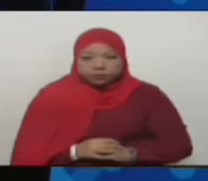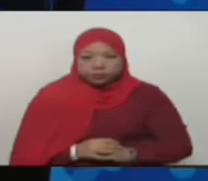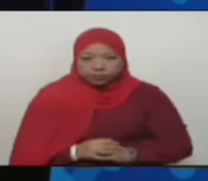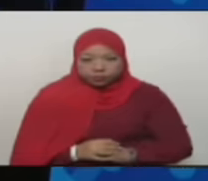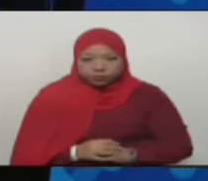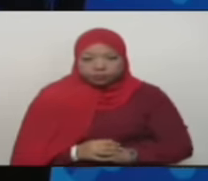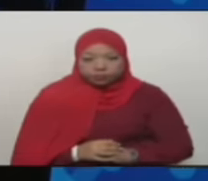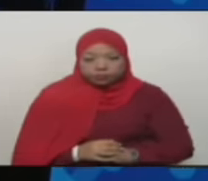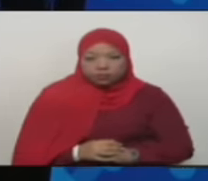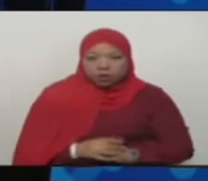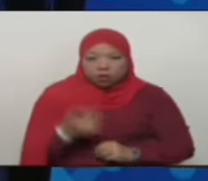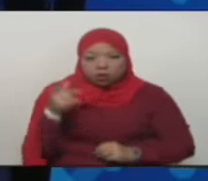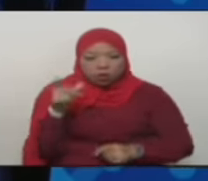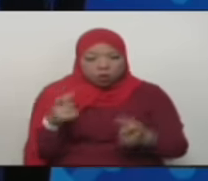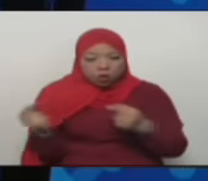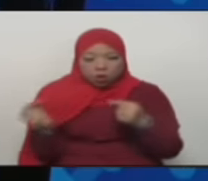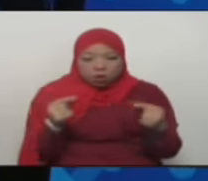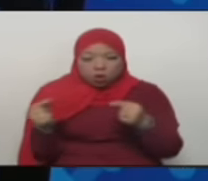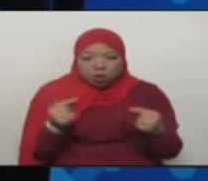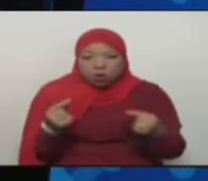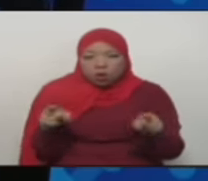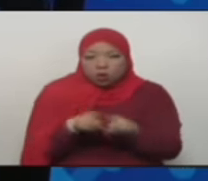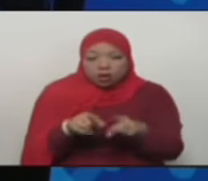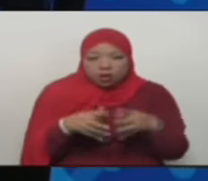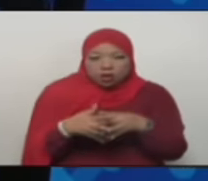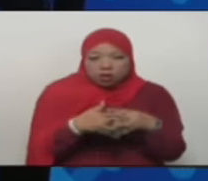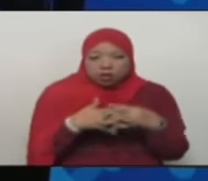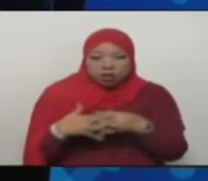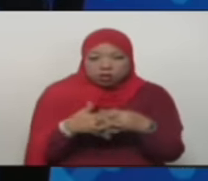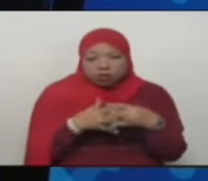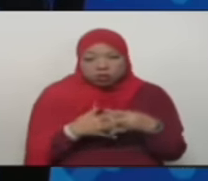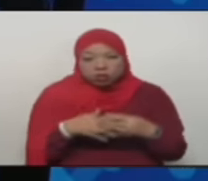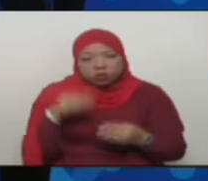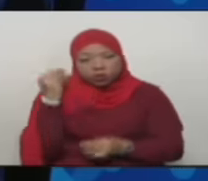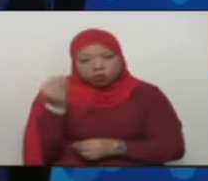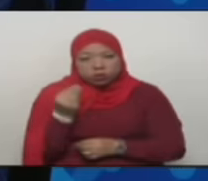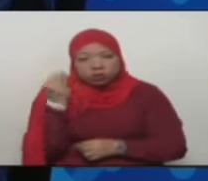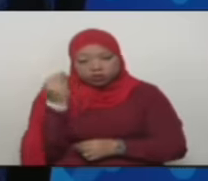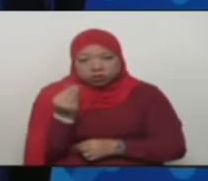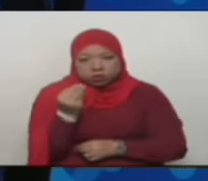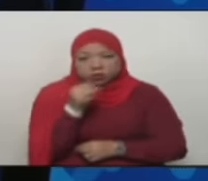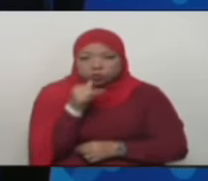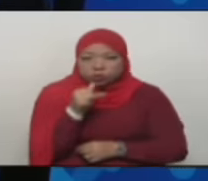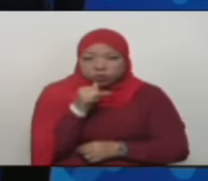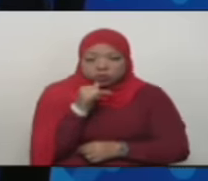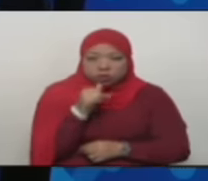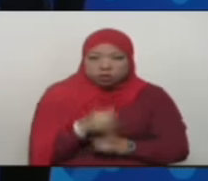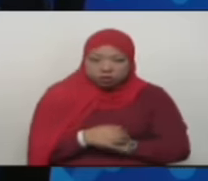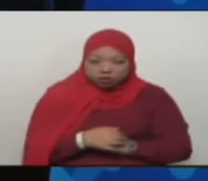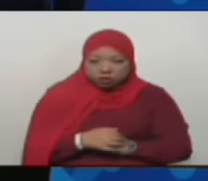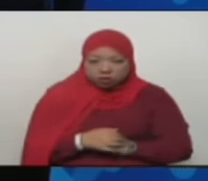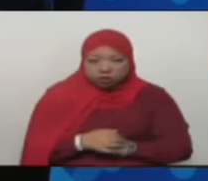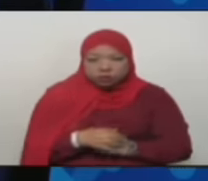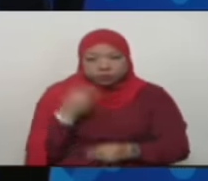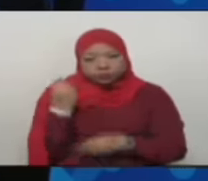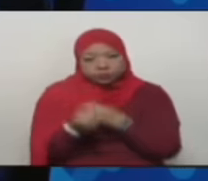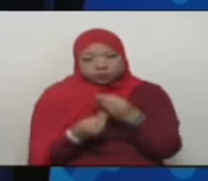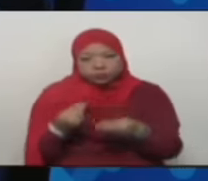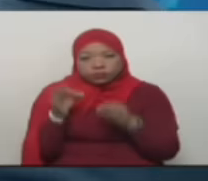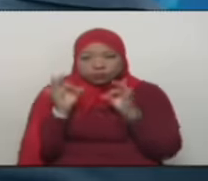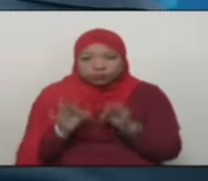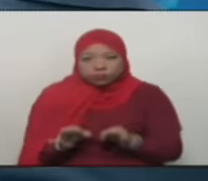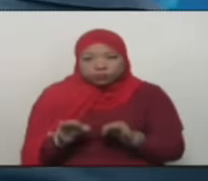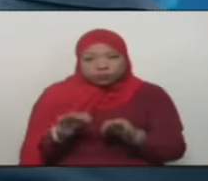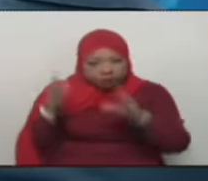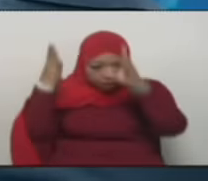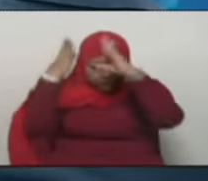porque nosotros nos pusimos a conversar con los gringos. Digo yo ahora, Jorge Rodríguez, lo hicimos por convicción